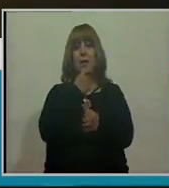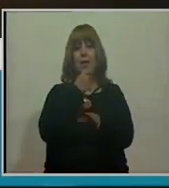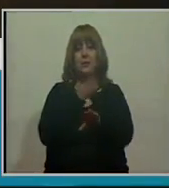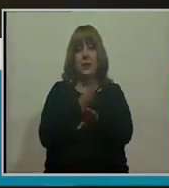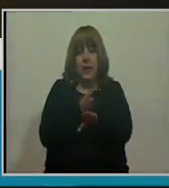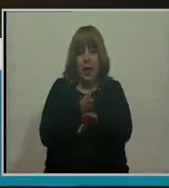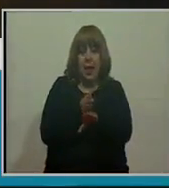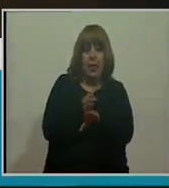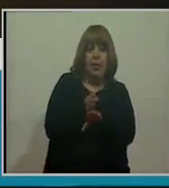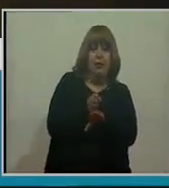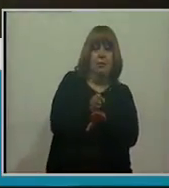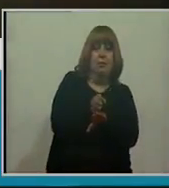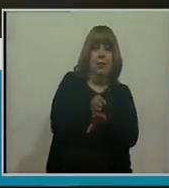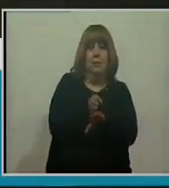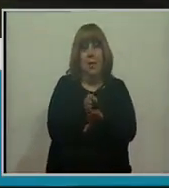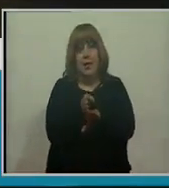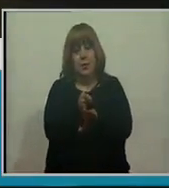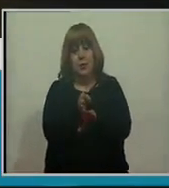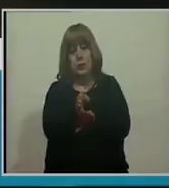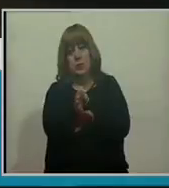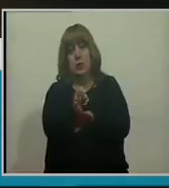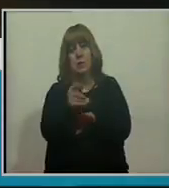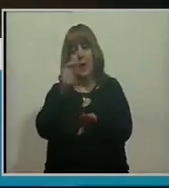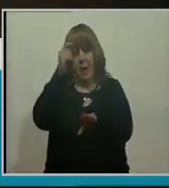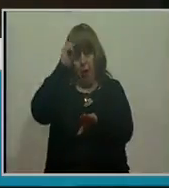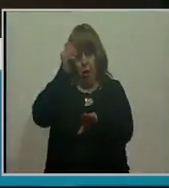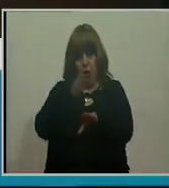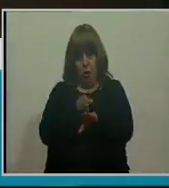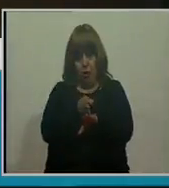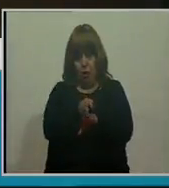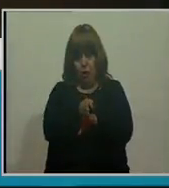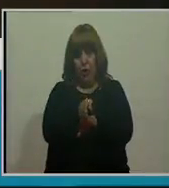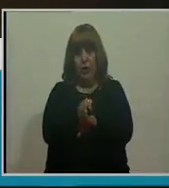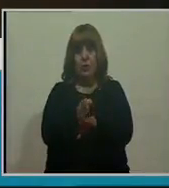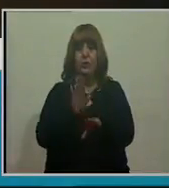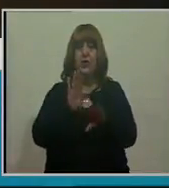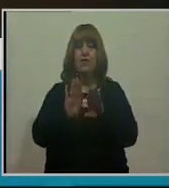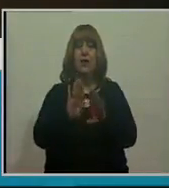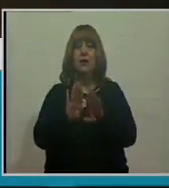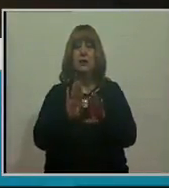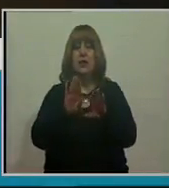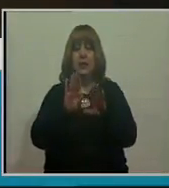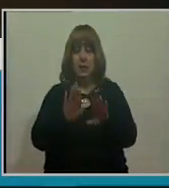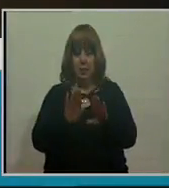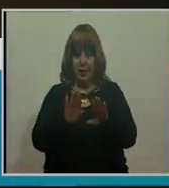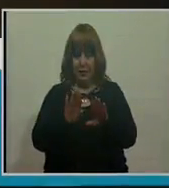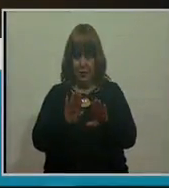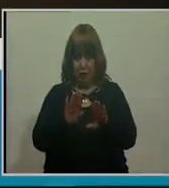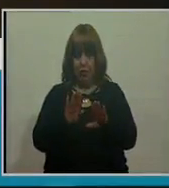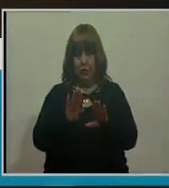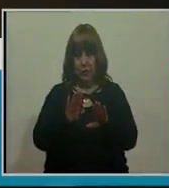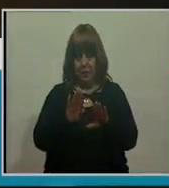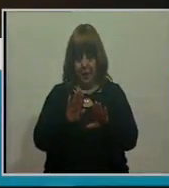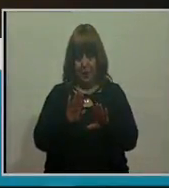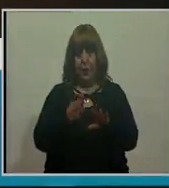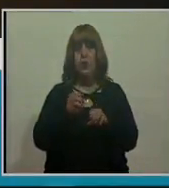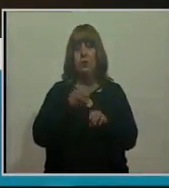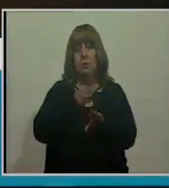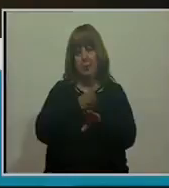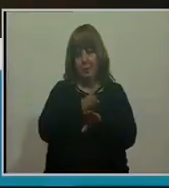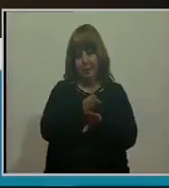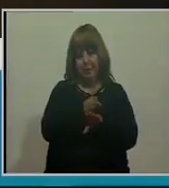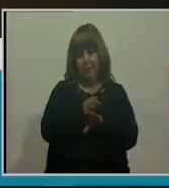notablemente la circulación ingresando hacia calle Colón. Así que hay que bajar la velocidad y transitar con mucha precaución en el